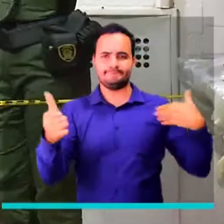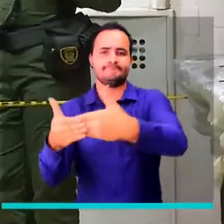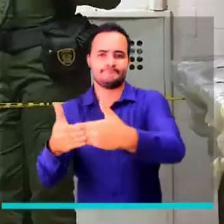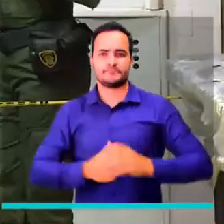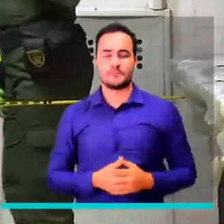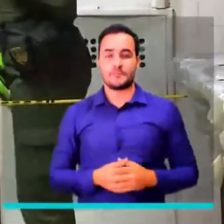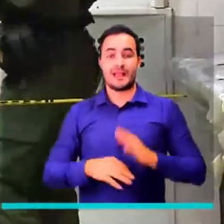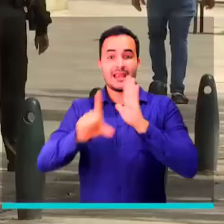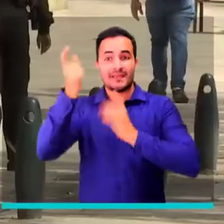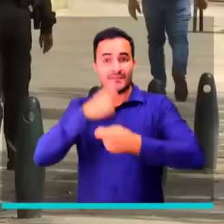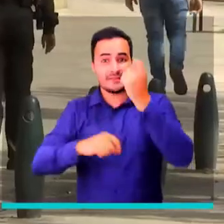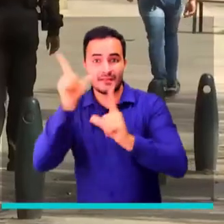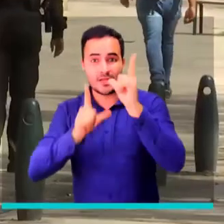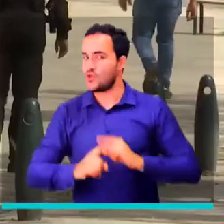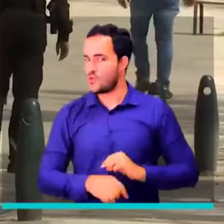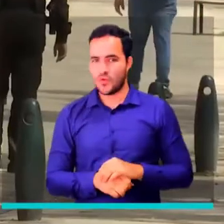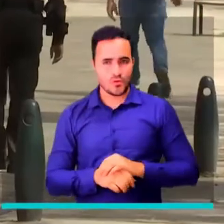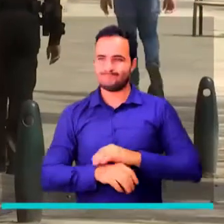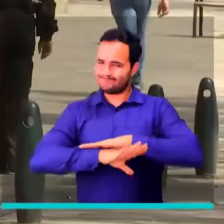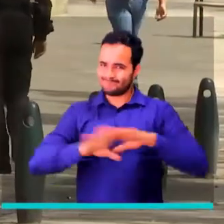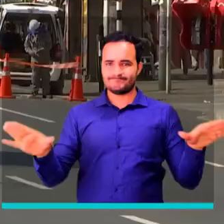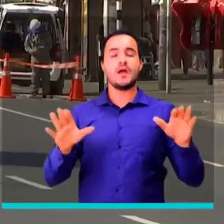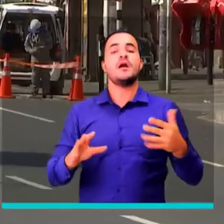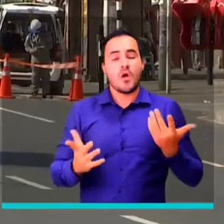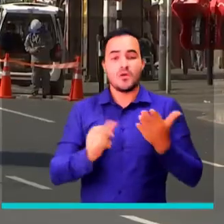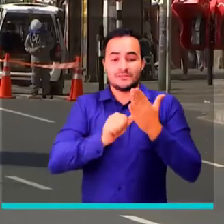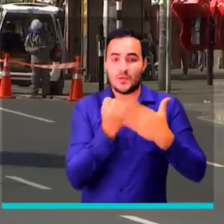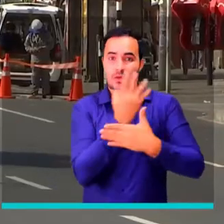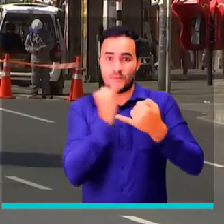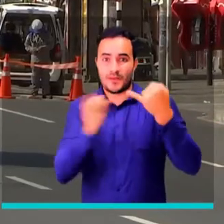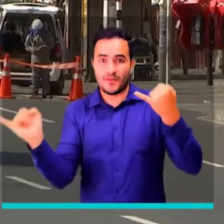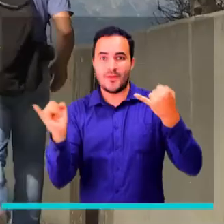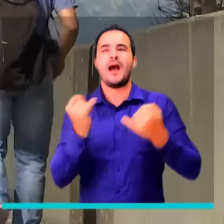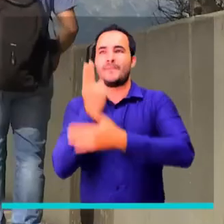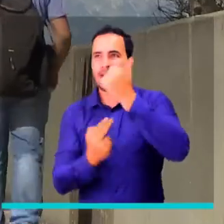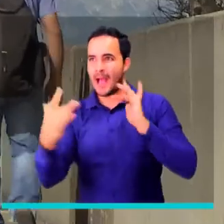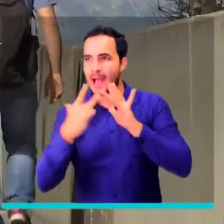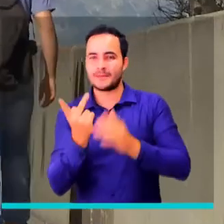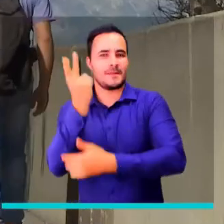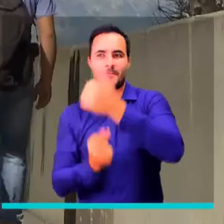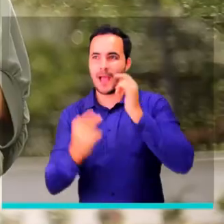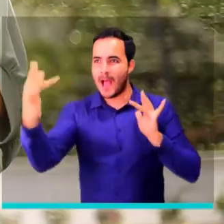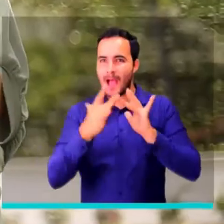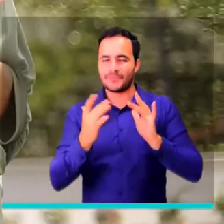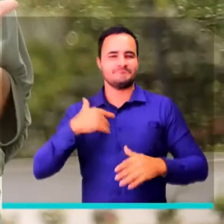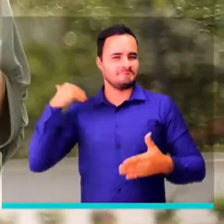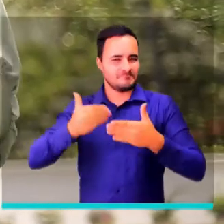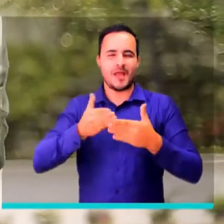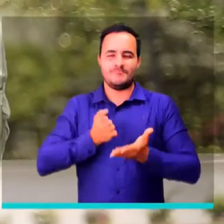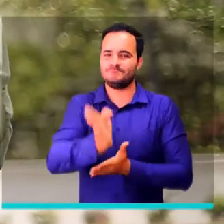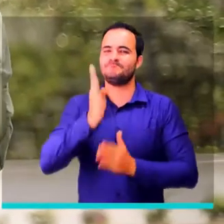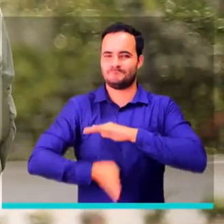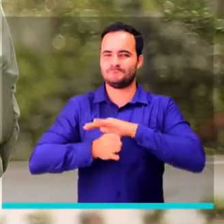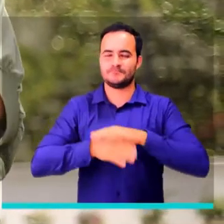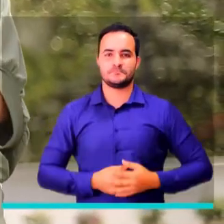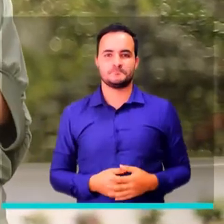se mantiene la ley seca en los mismos horarios y el pico y cédula con la dinámica que se venía implementando de días pares e impares. Terminamos esta